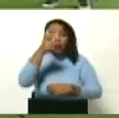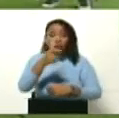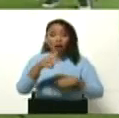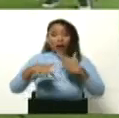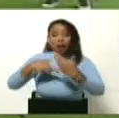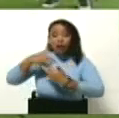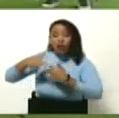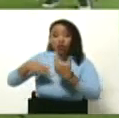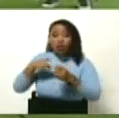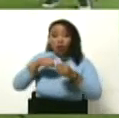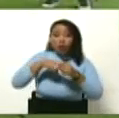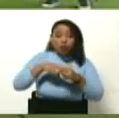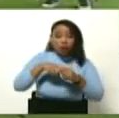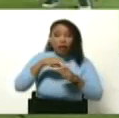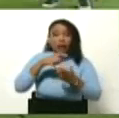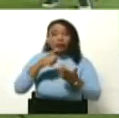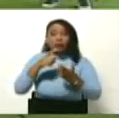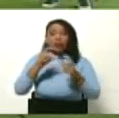revolucionaria